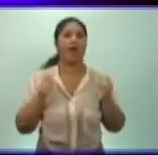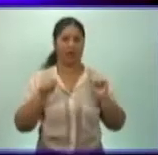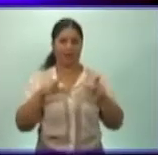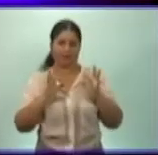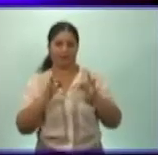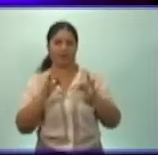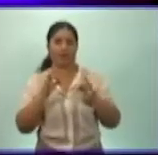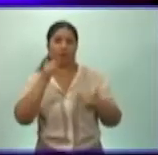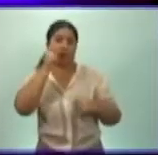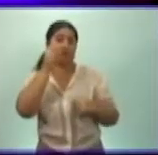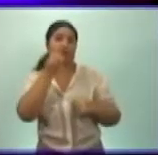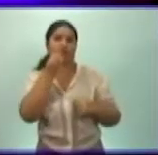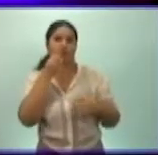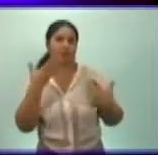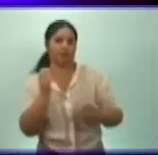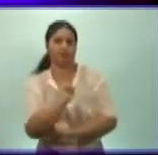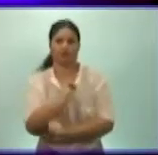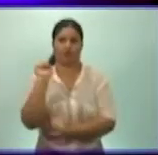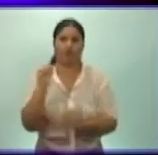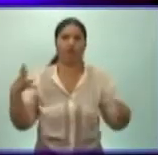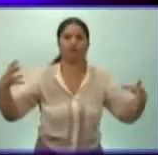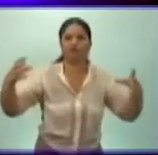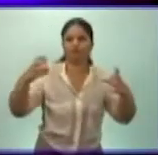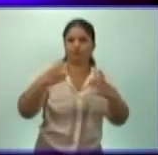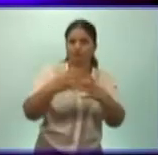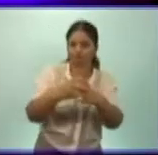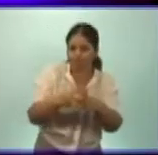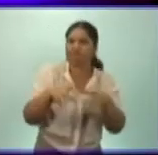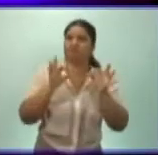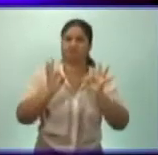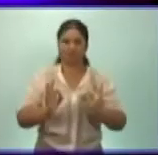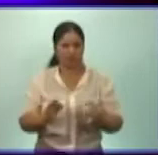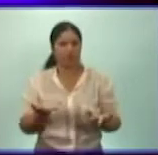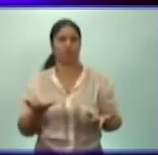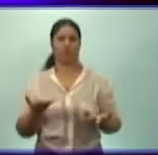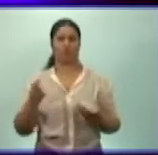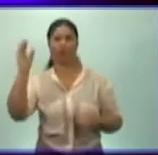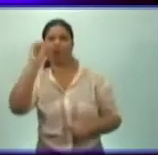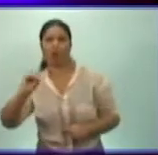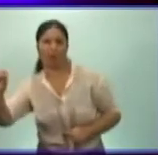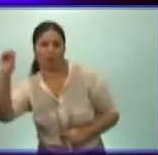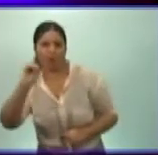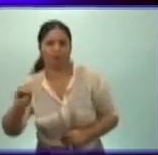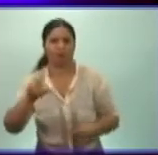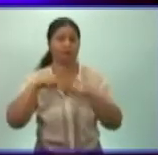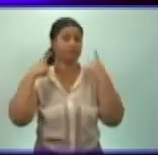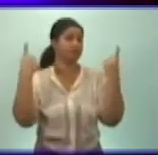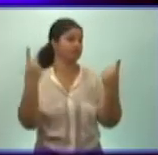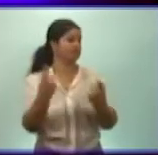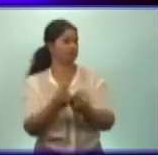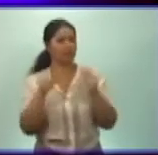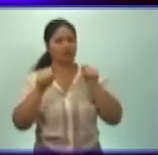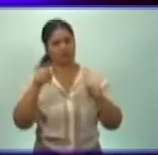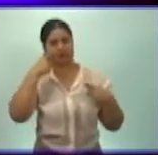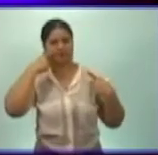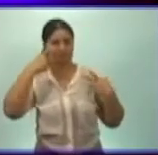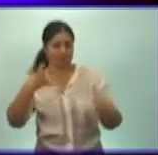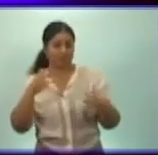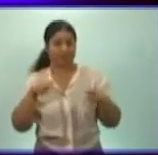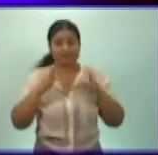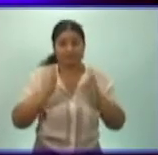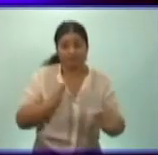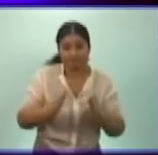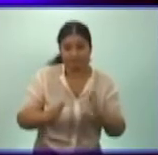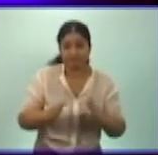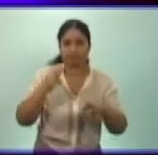orden, la estabilidad y la unidad nacional. Un elemento muy importante para que entonces el clasicismo encontrara